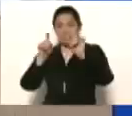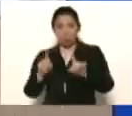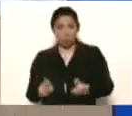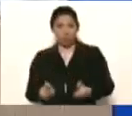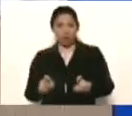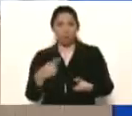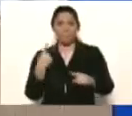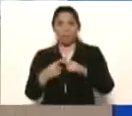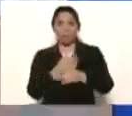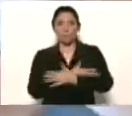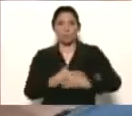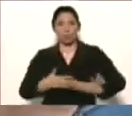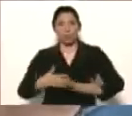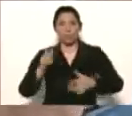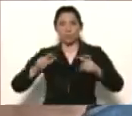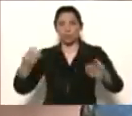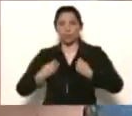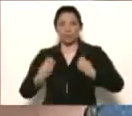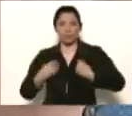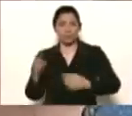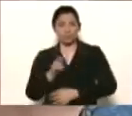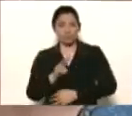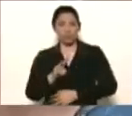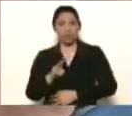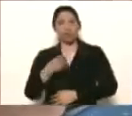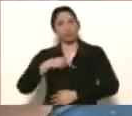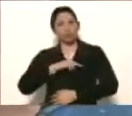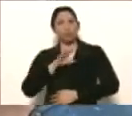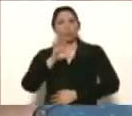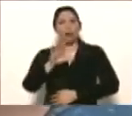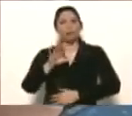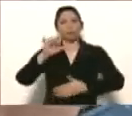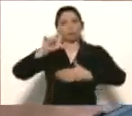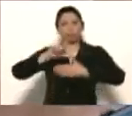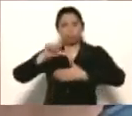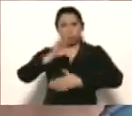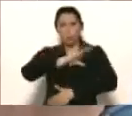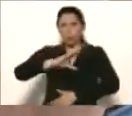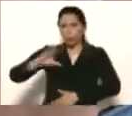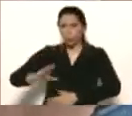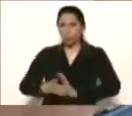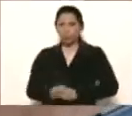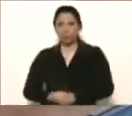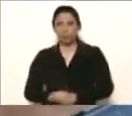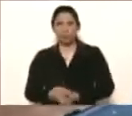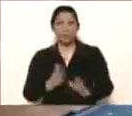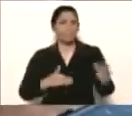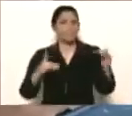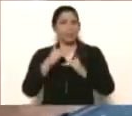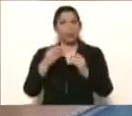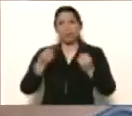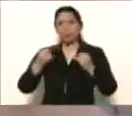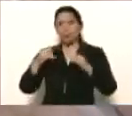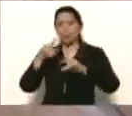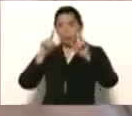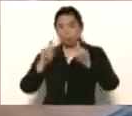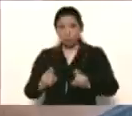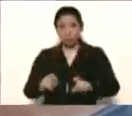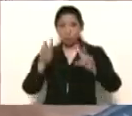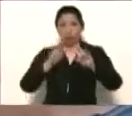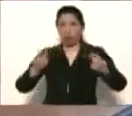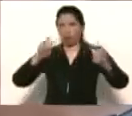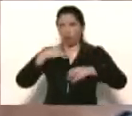por millón de habitantes somos el país de américa latina y el caribe con mayor números de pruebas pero de lejos